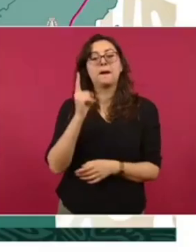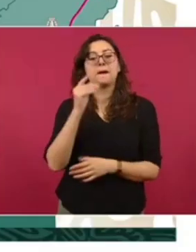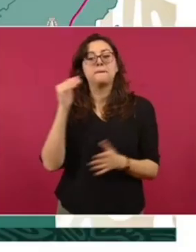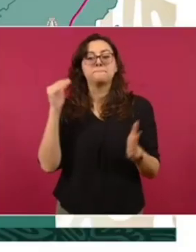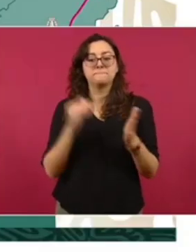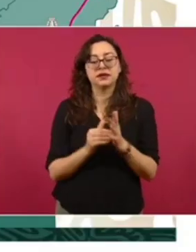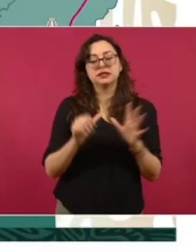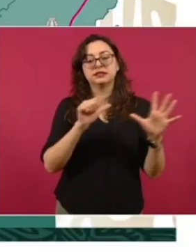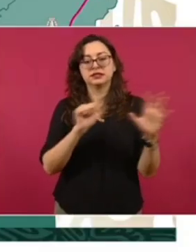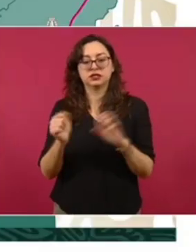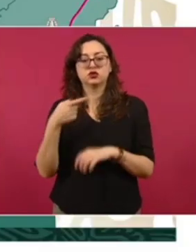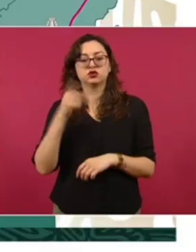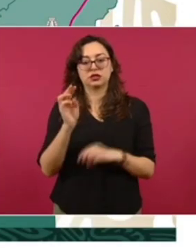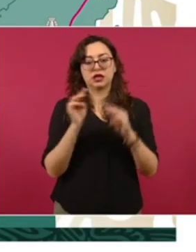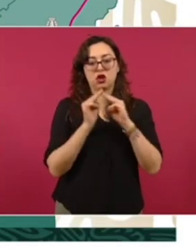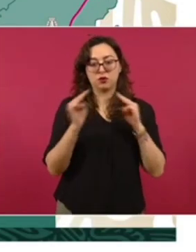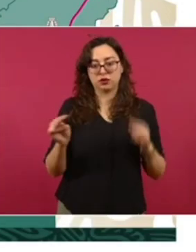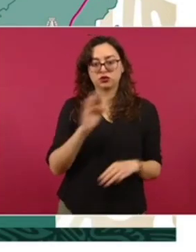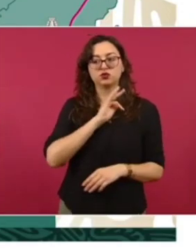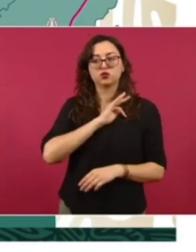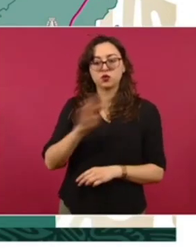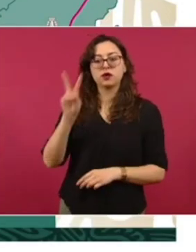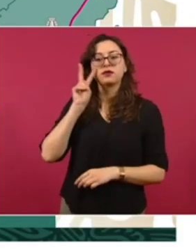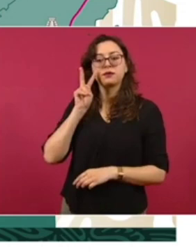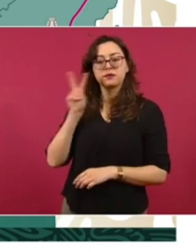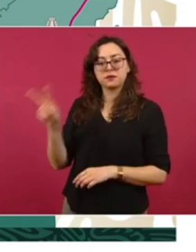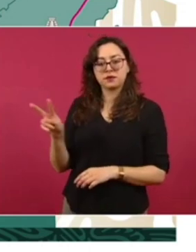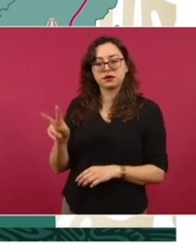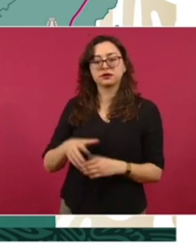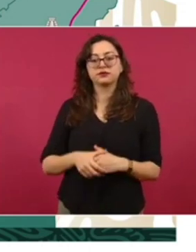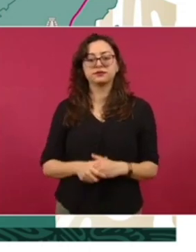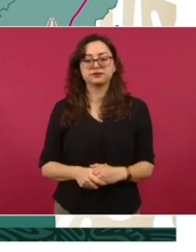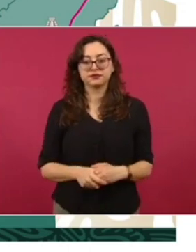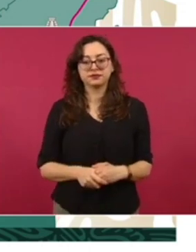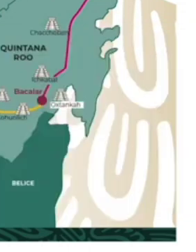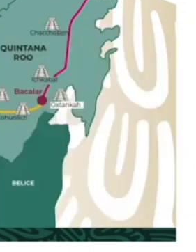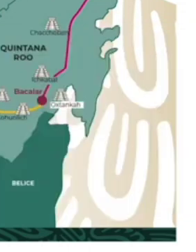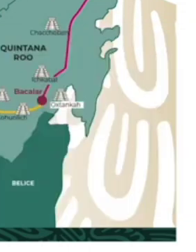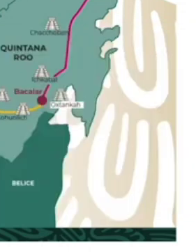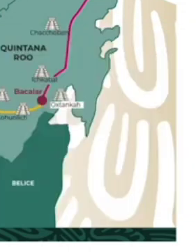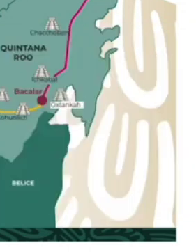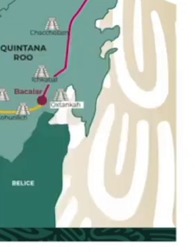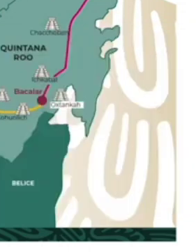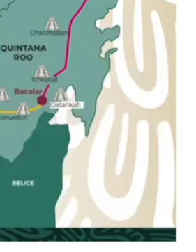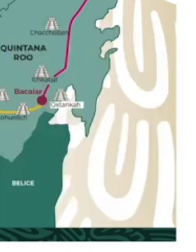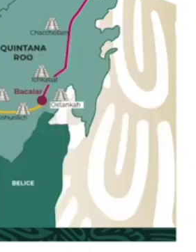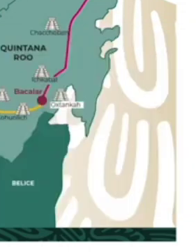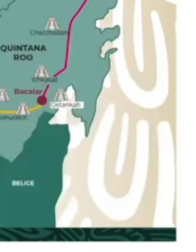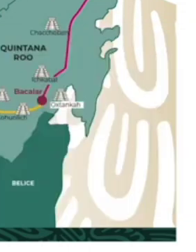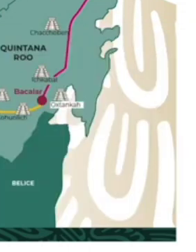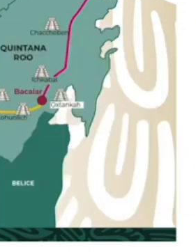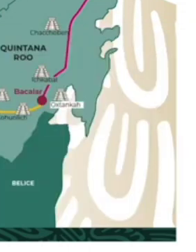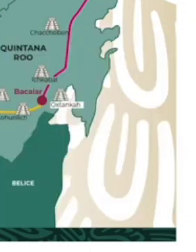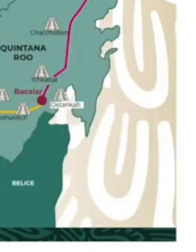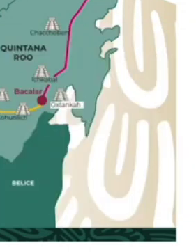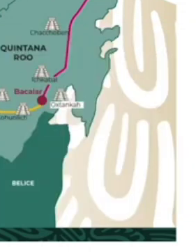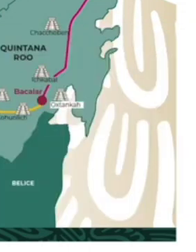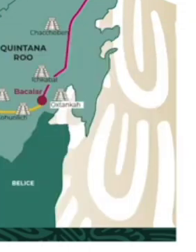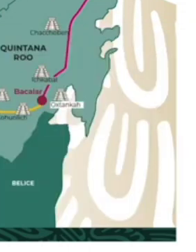600 kilómetros lineales de derechos de vía. Esto además de las obras complementarias